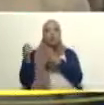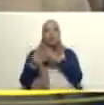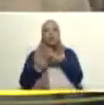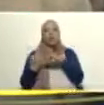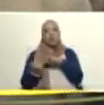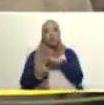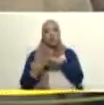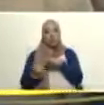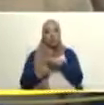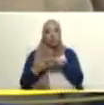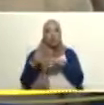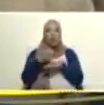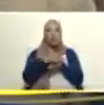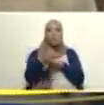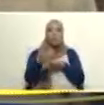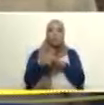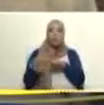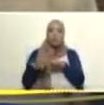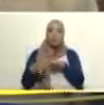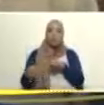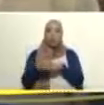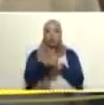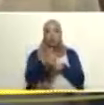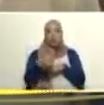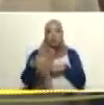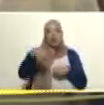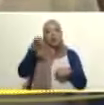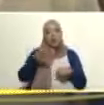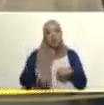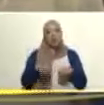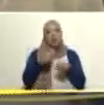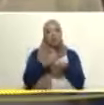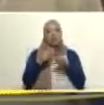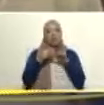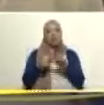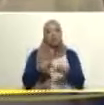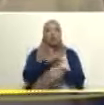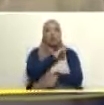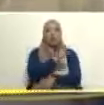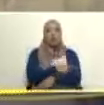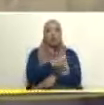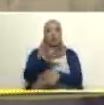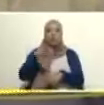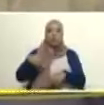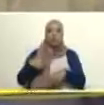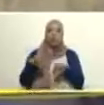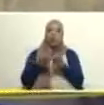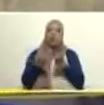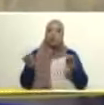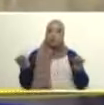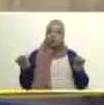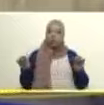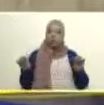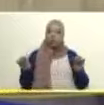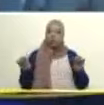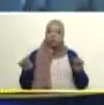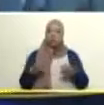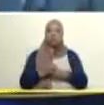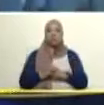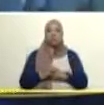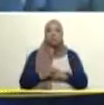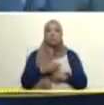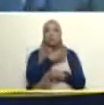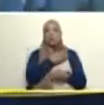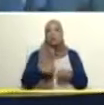instituciones, en los municipios y en cada uno de los estados, para seguir el fortalecimiento de nuestra educación. Es así,